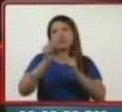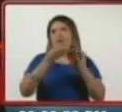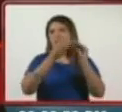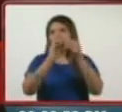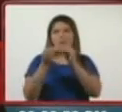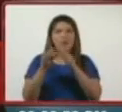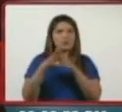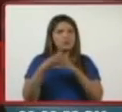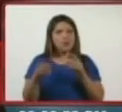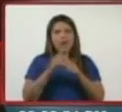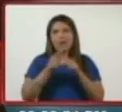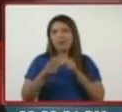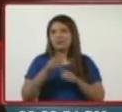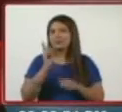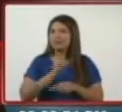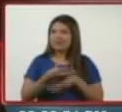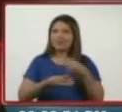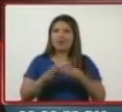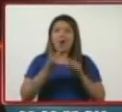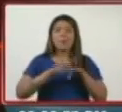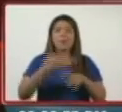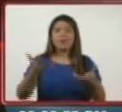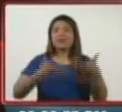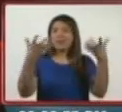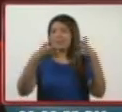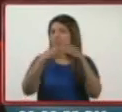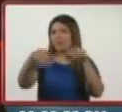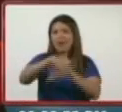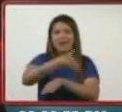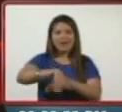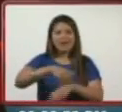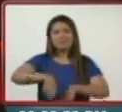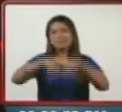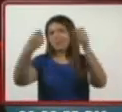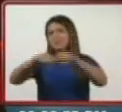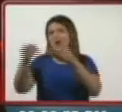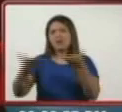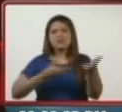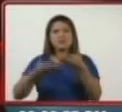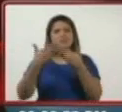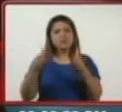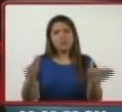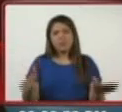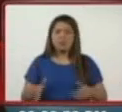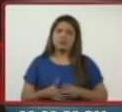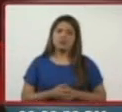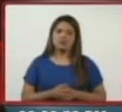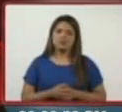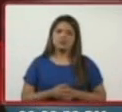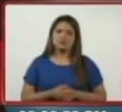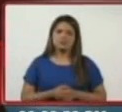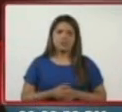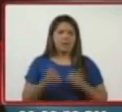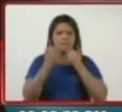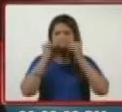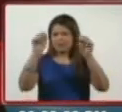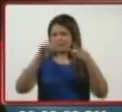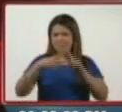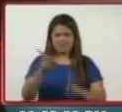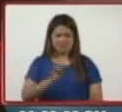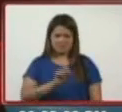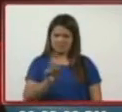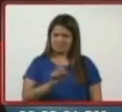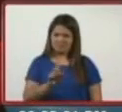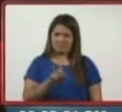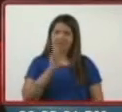las reparaciones correspondientes, porque están quemando las calles, destrozando los servicios públicos. Eso no son manifestaciones pacíficas, eso